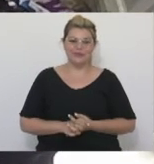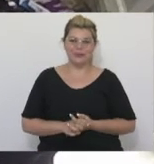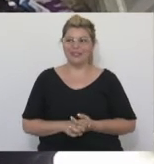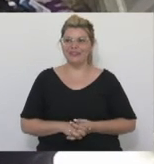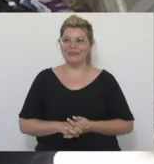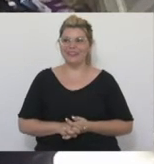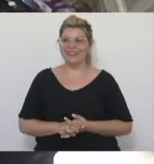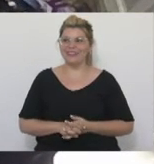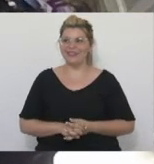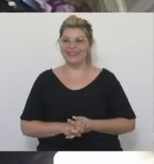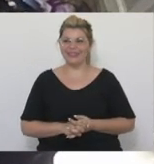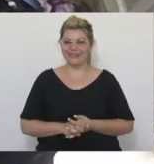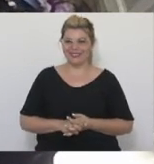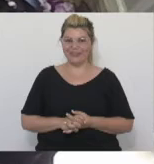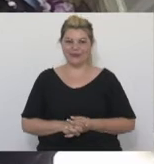Ahí está.